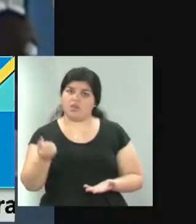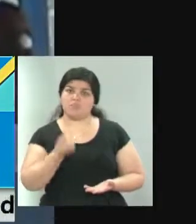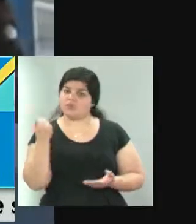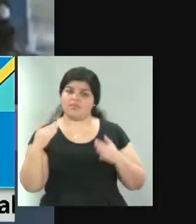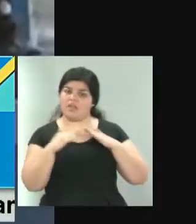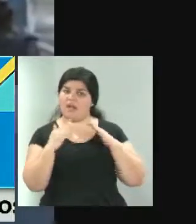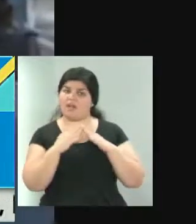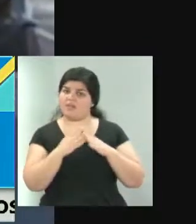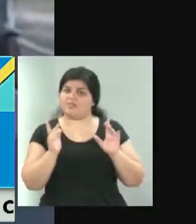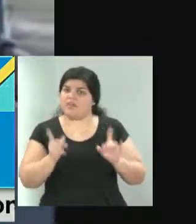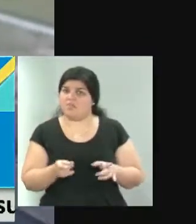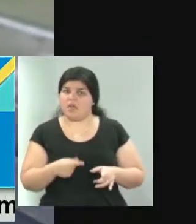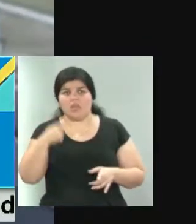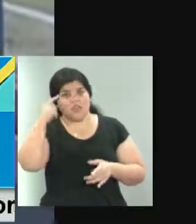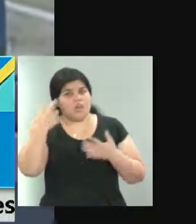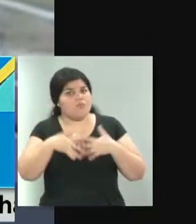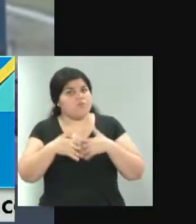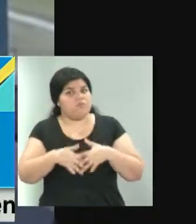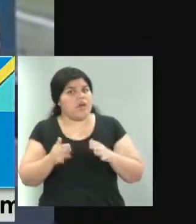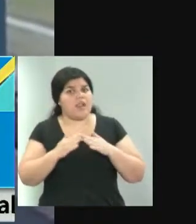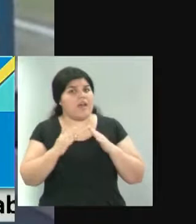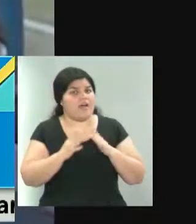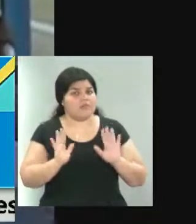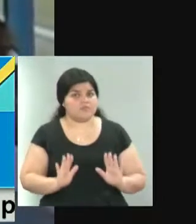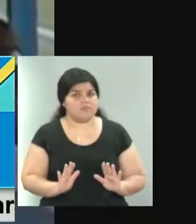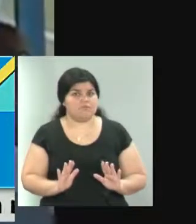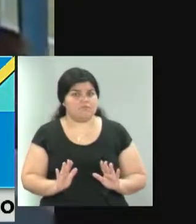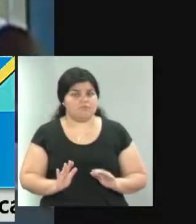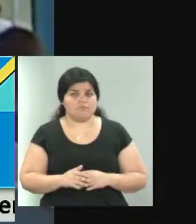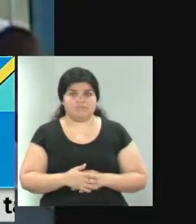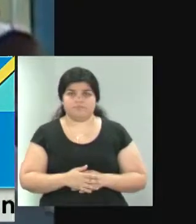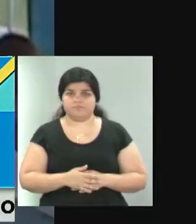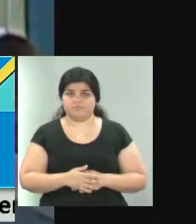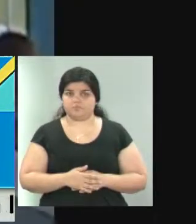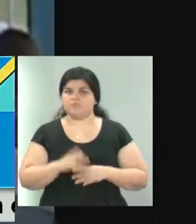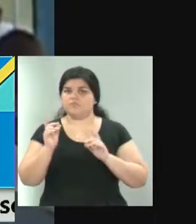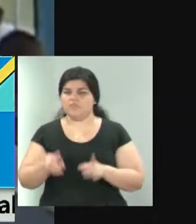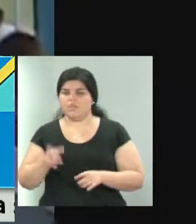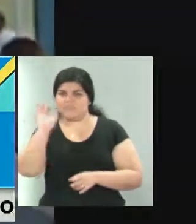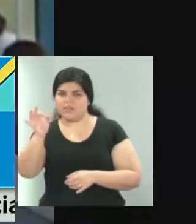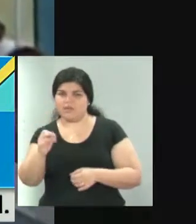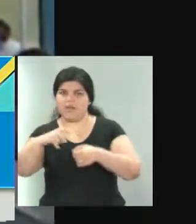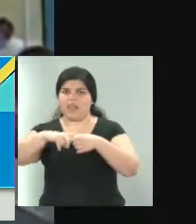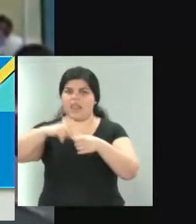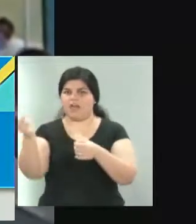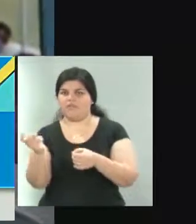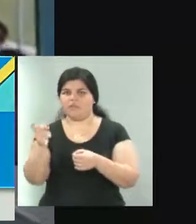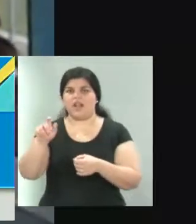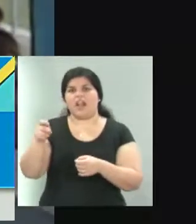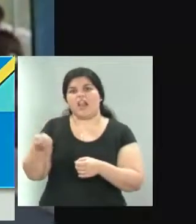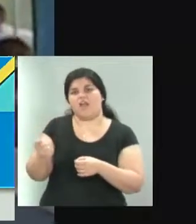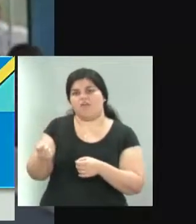también, ¿eh? Por eso. Empecemos por casita, pues. Acá mucho se discutió sobre lo de la desafiliación o no de Lavalle, que el